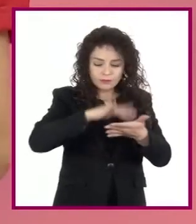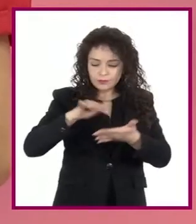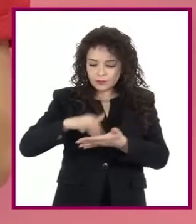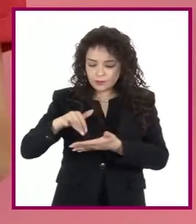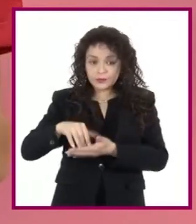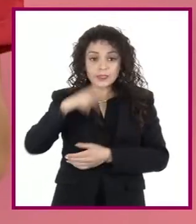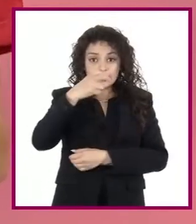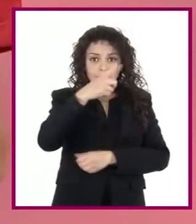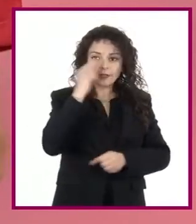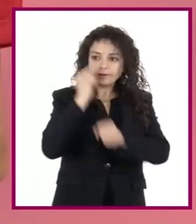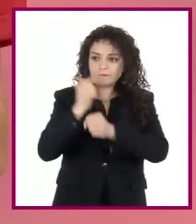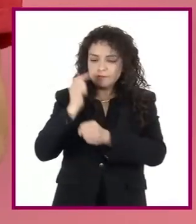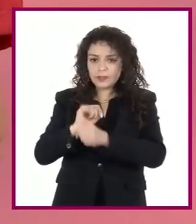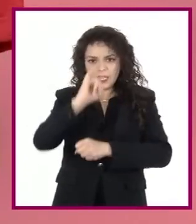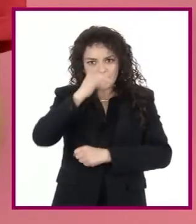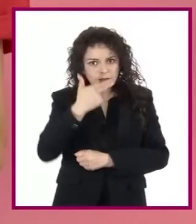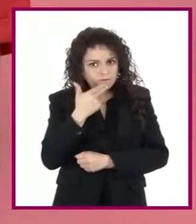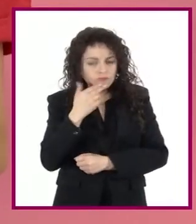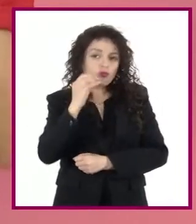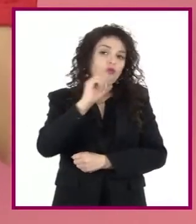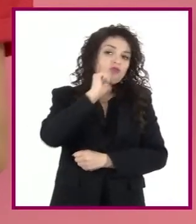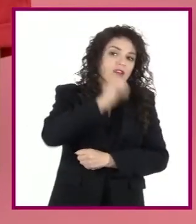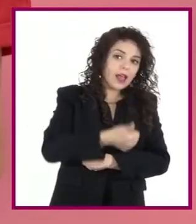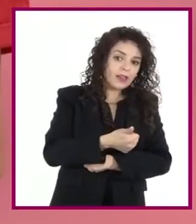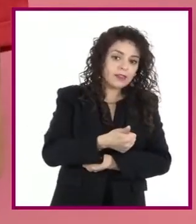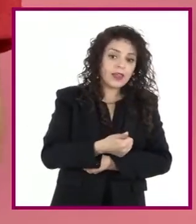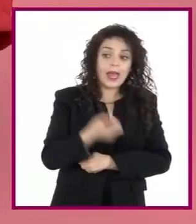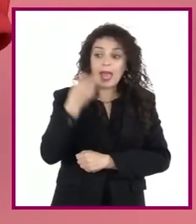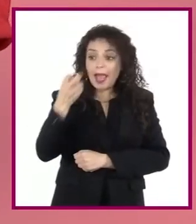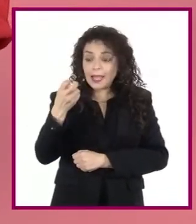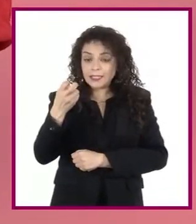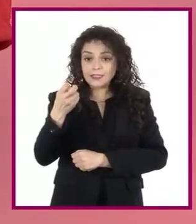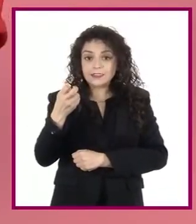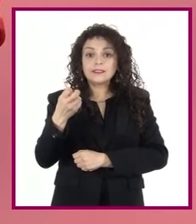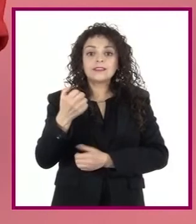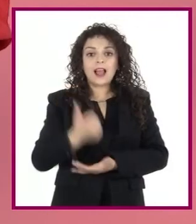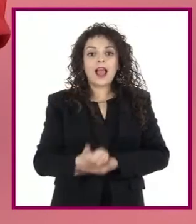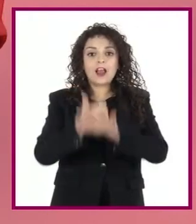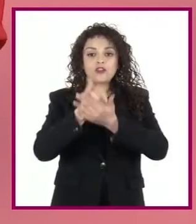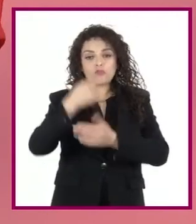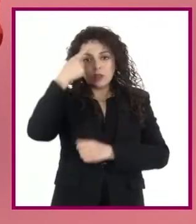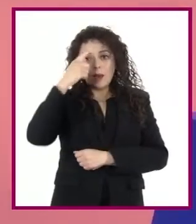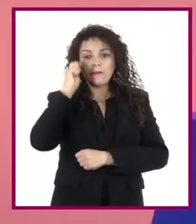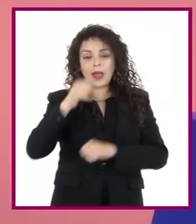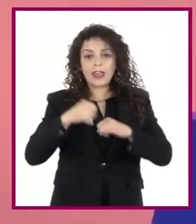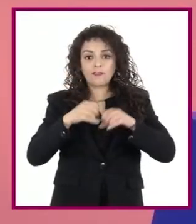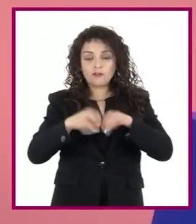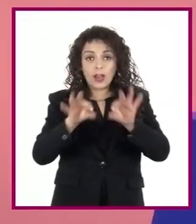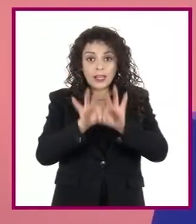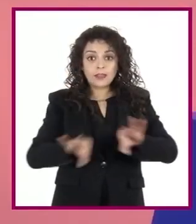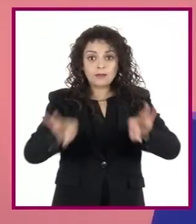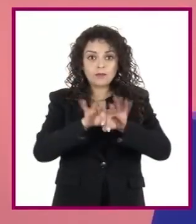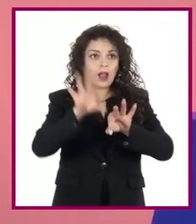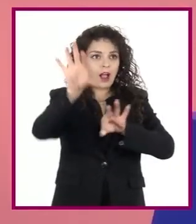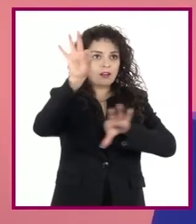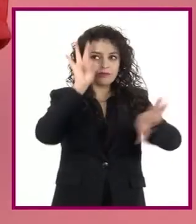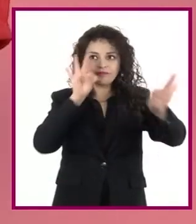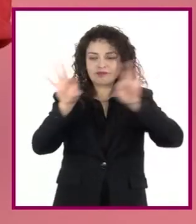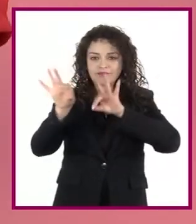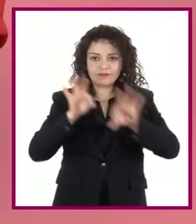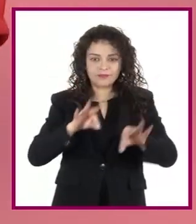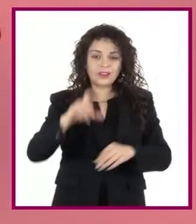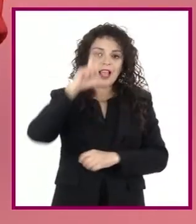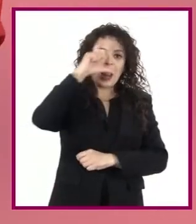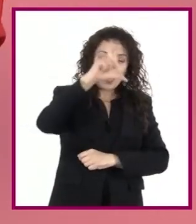sirve o no, de tal manera que esas marcas nos ayudan a localizar la información pertinente. Ahora